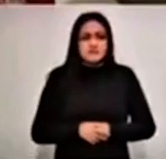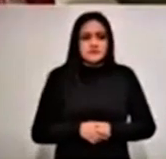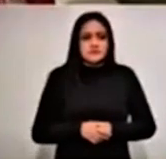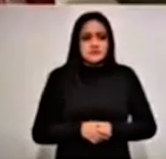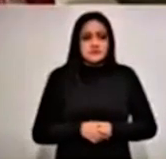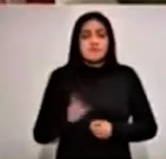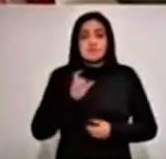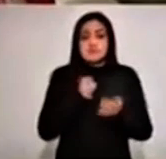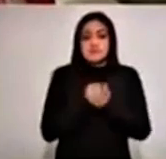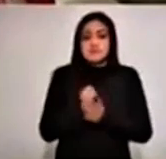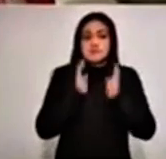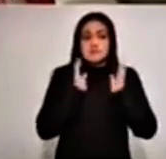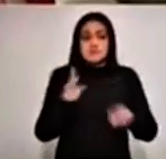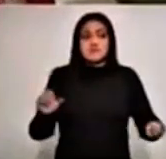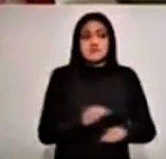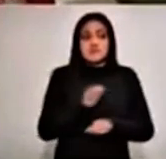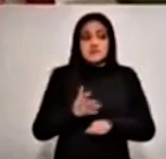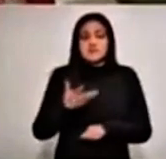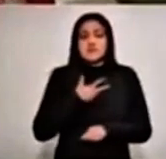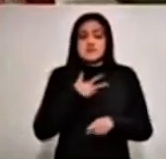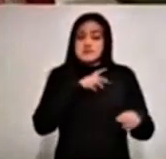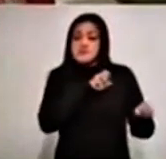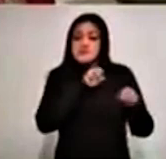Cuando se tomó la decisión, había vehículos